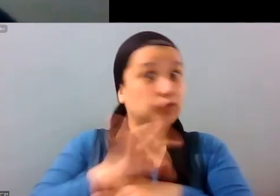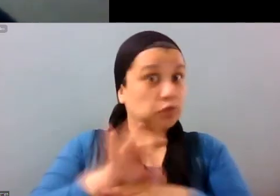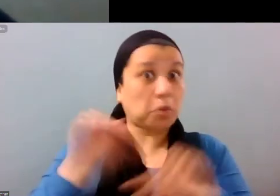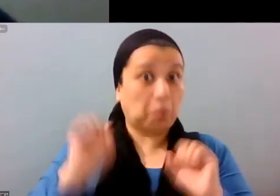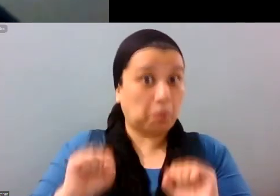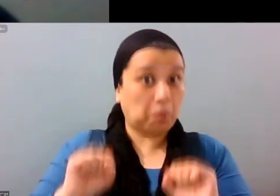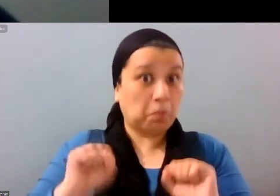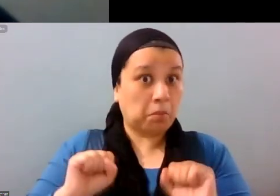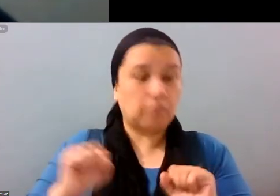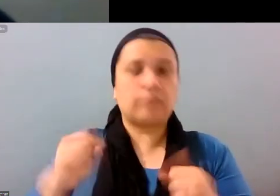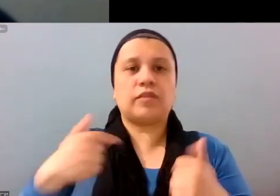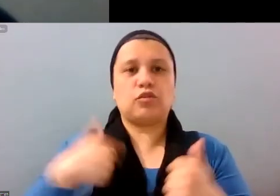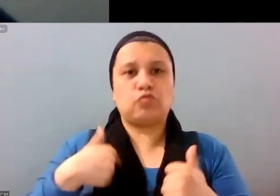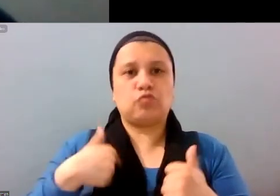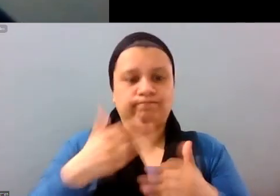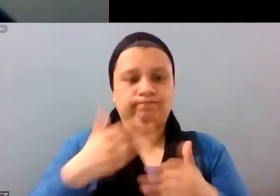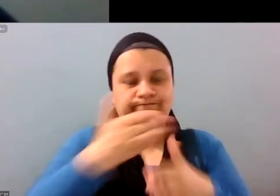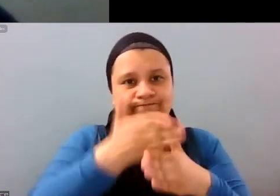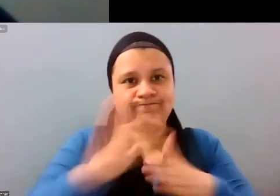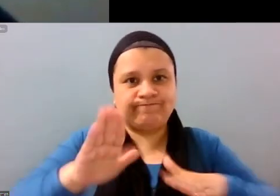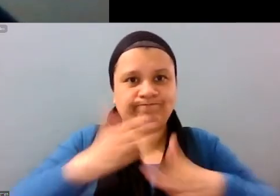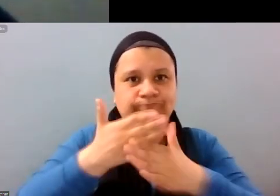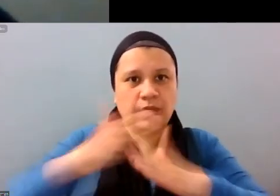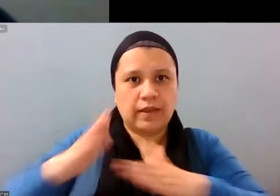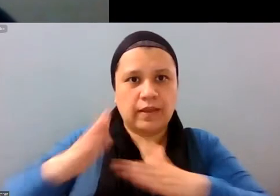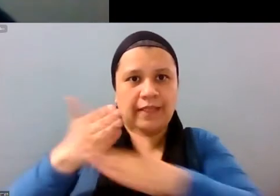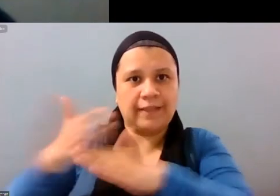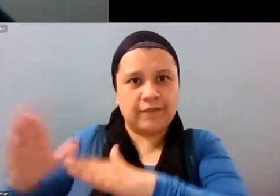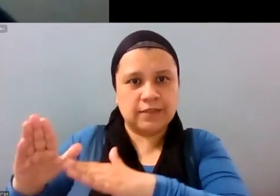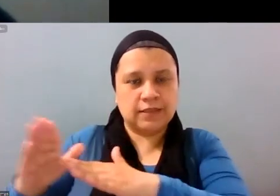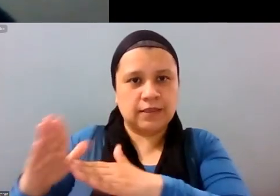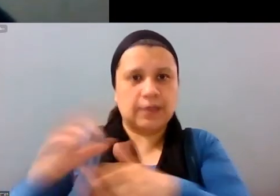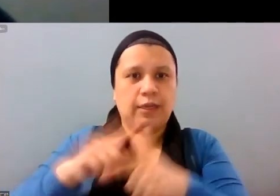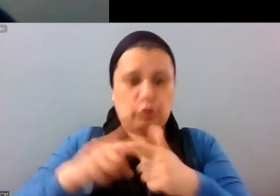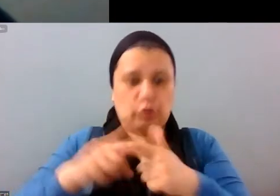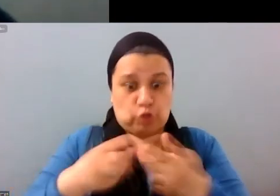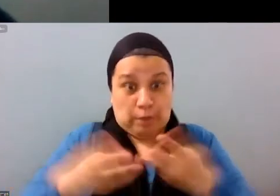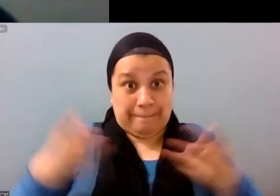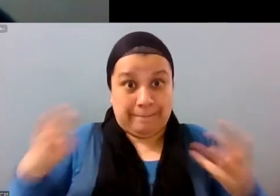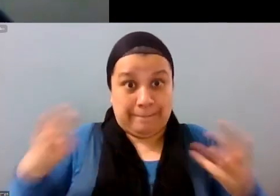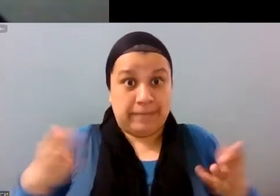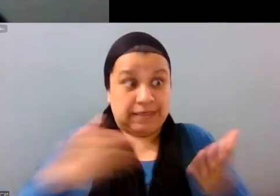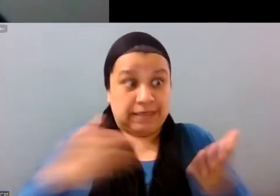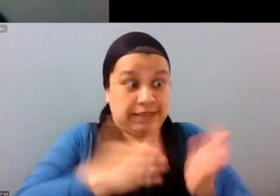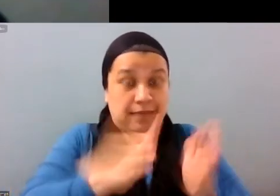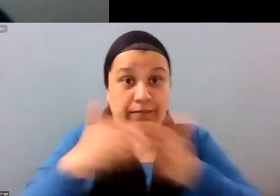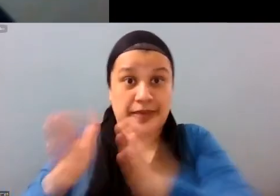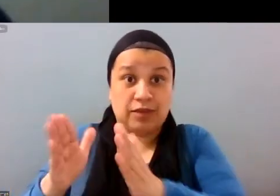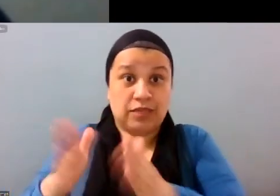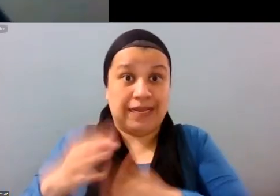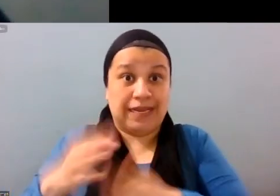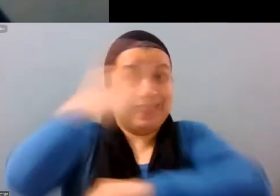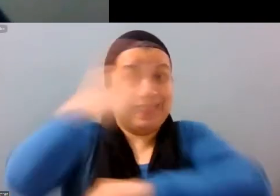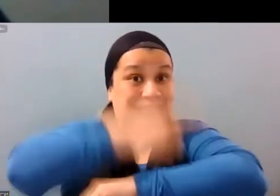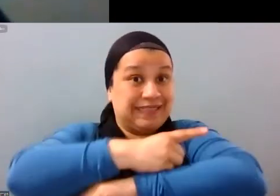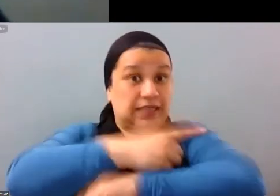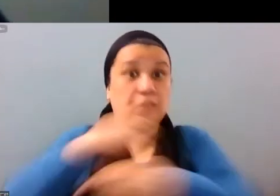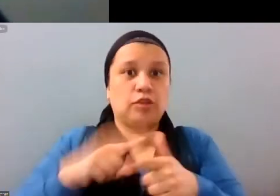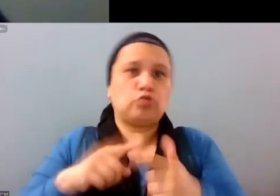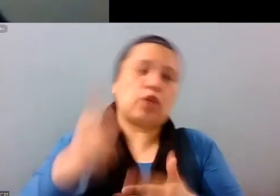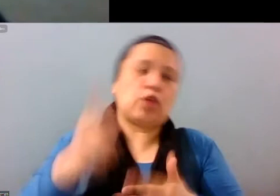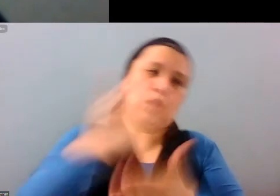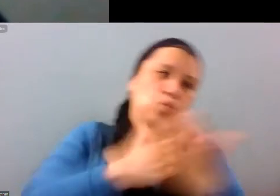fraccioné digamos fraccioné las materias de mis hijos las dividí por días entonces unos días veíamos